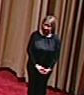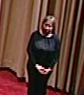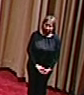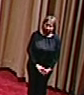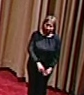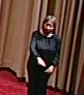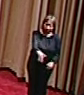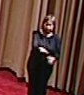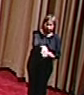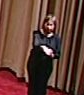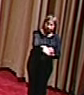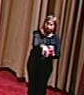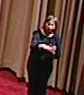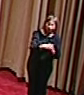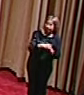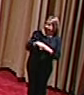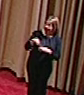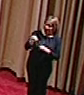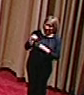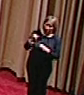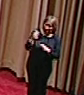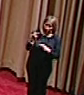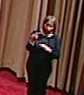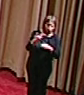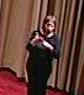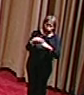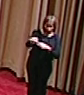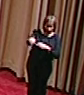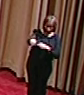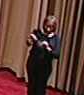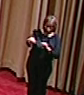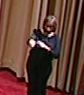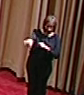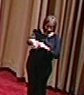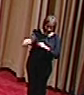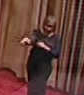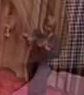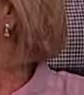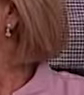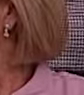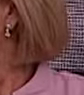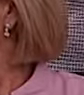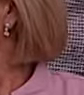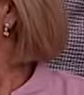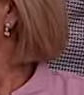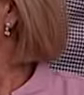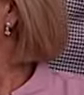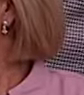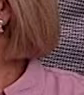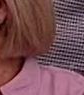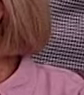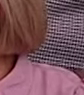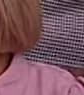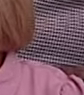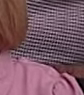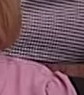portavoz del Grupo Municipal Popular, portavoz también del equipo de gobierno, Jorge Saavedra, teniente de alcalde. A la izquierda estará